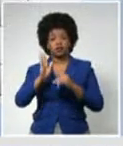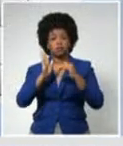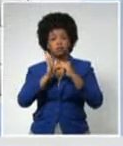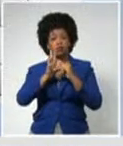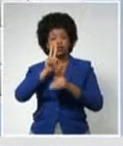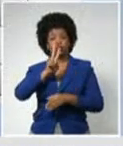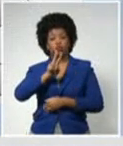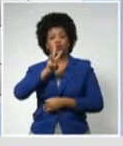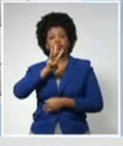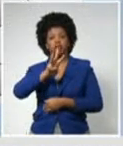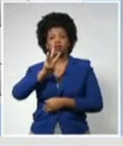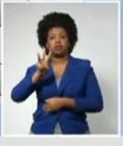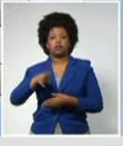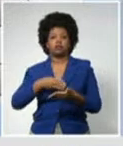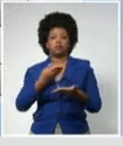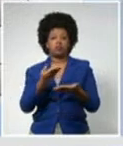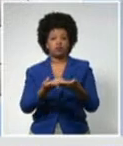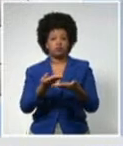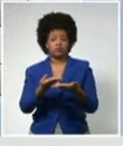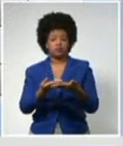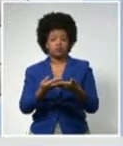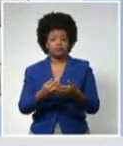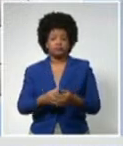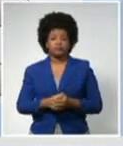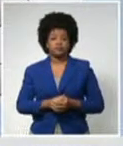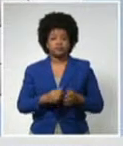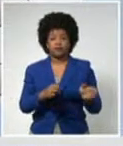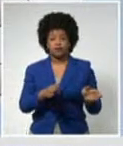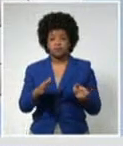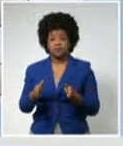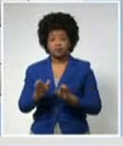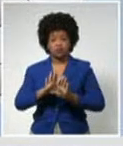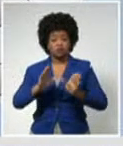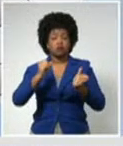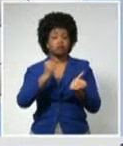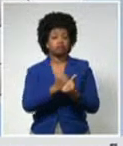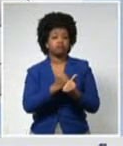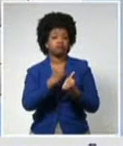153.233 muestras y ya se han confirmado